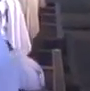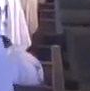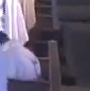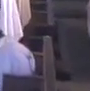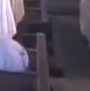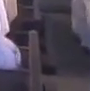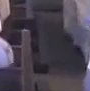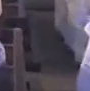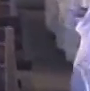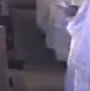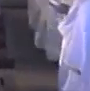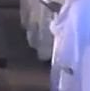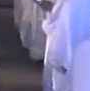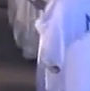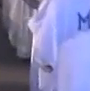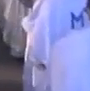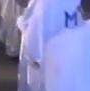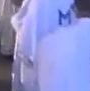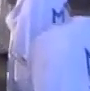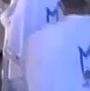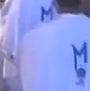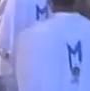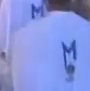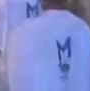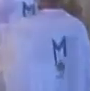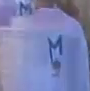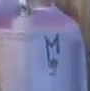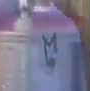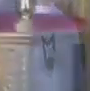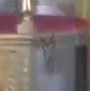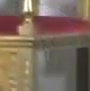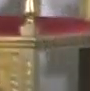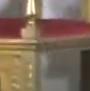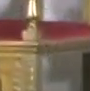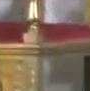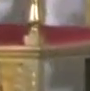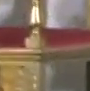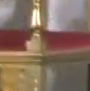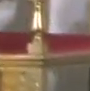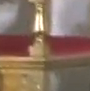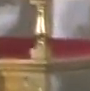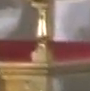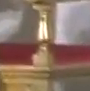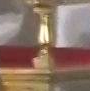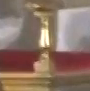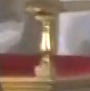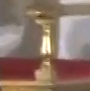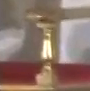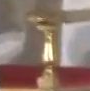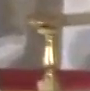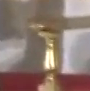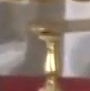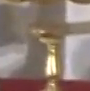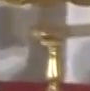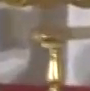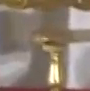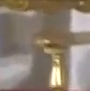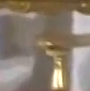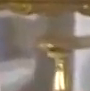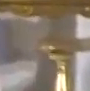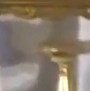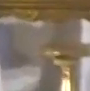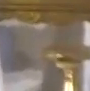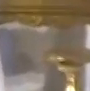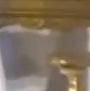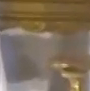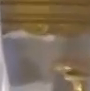Renovados por este santo sacramento, concédenos, Señor, seguir los ejemplos del beato José